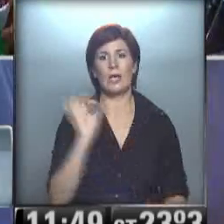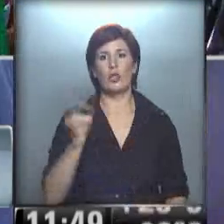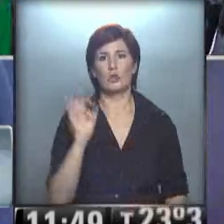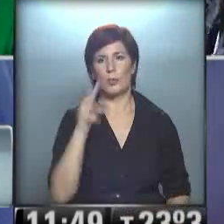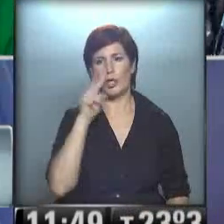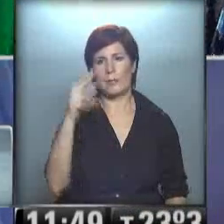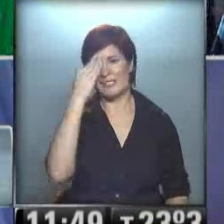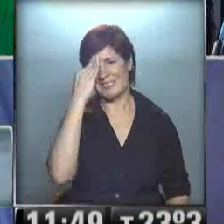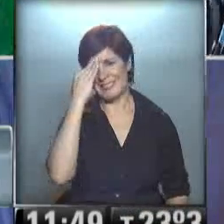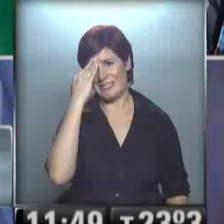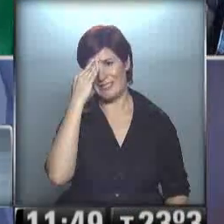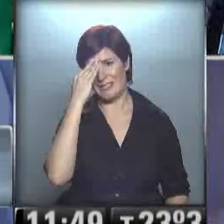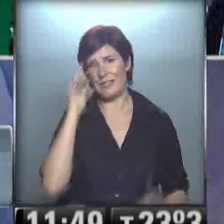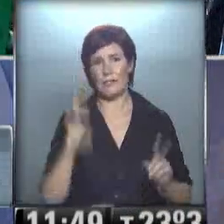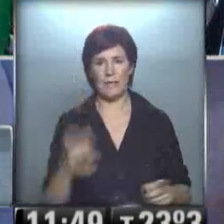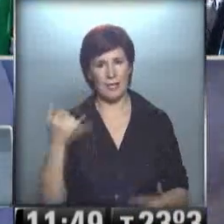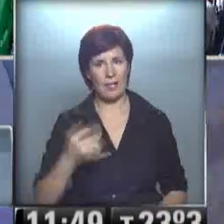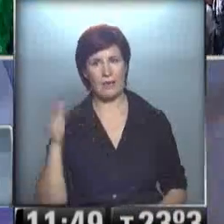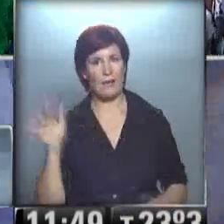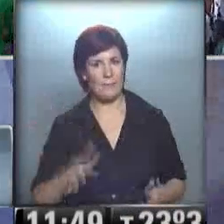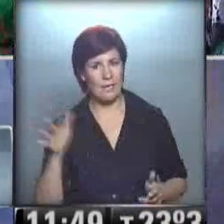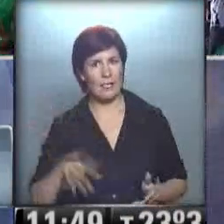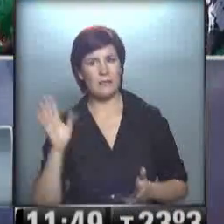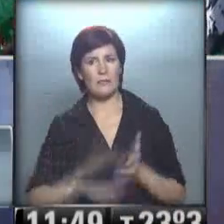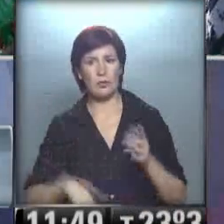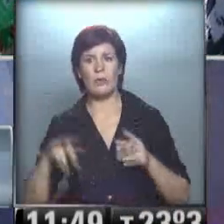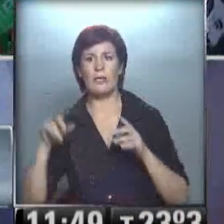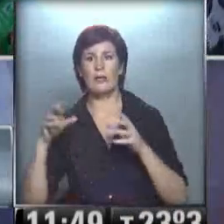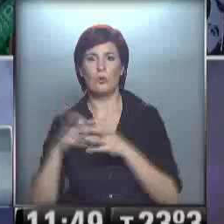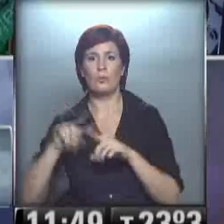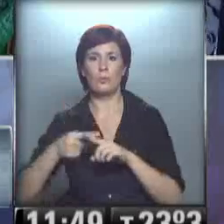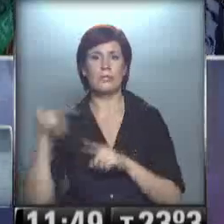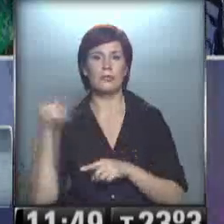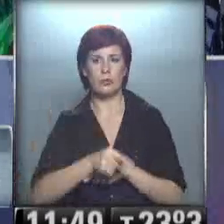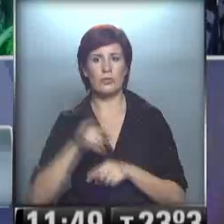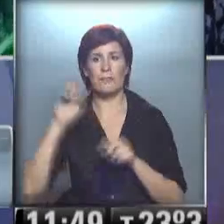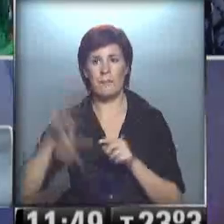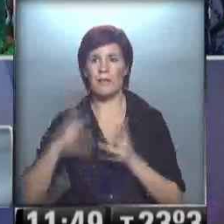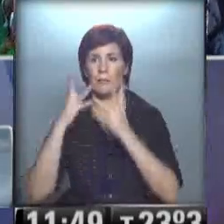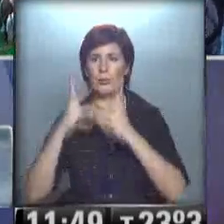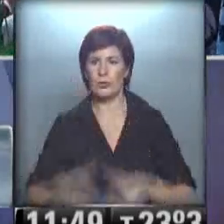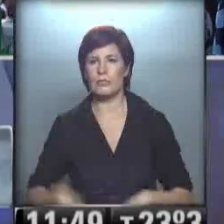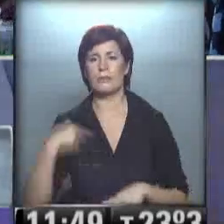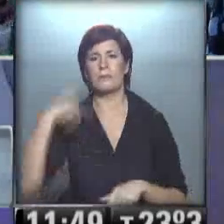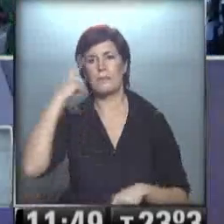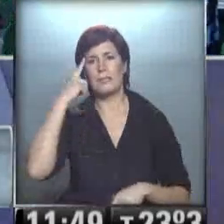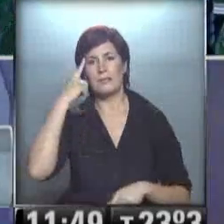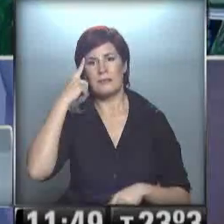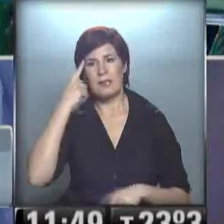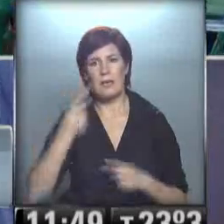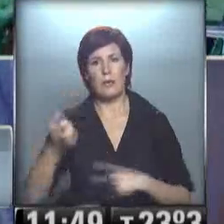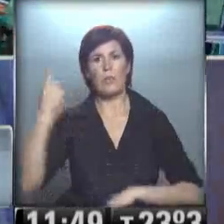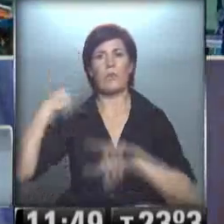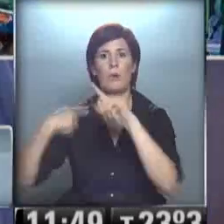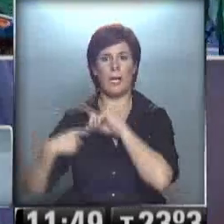con la amenaza, entre comillas, de proyectos de la oposición que en general están planteando una vuelta atrás en